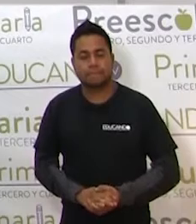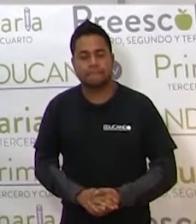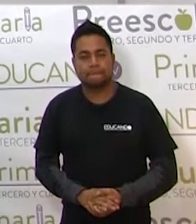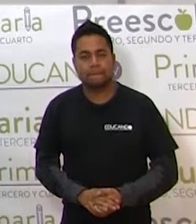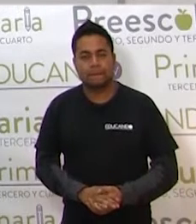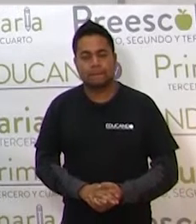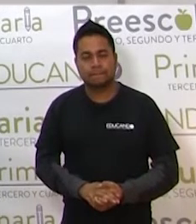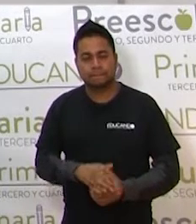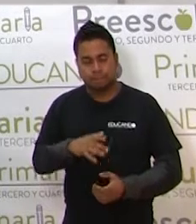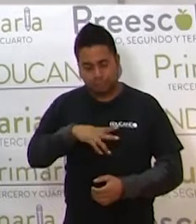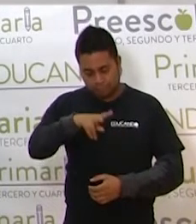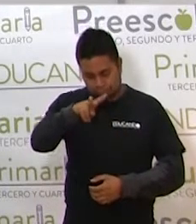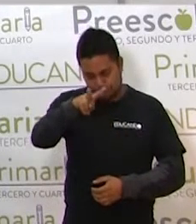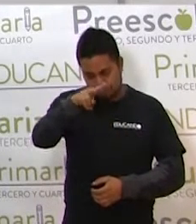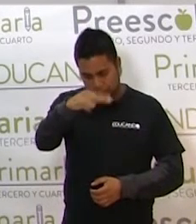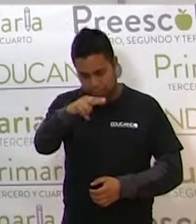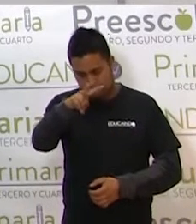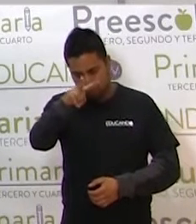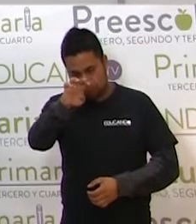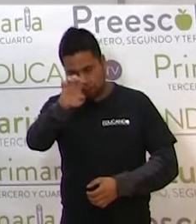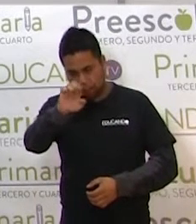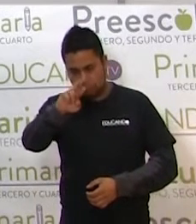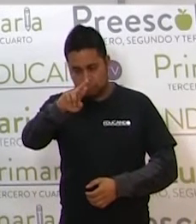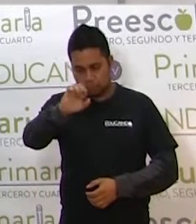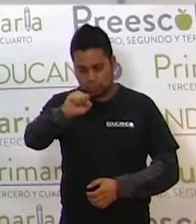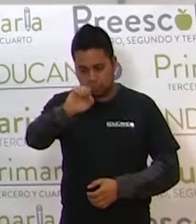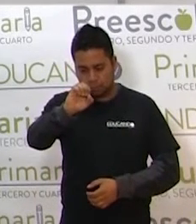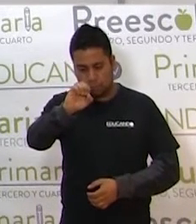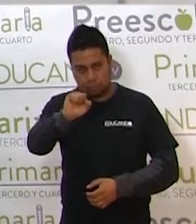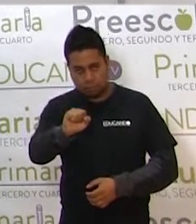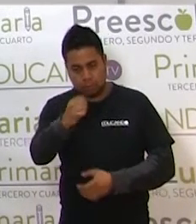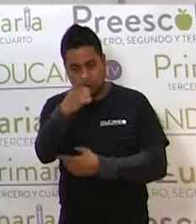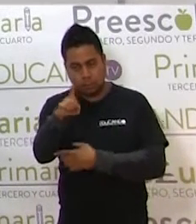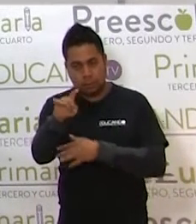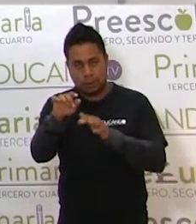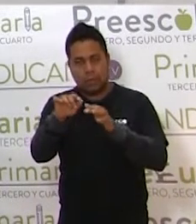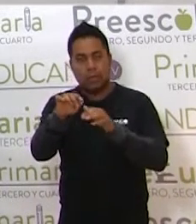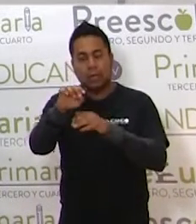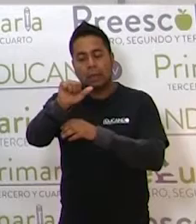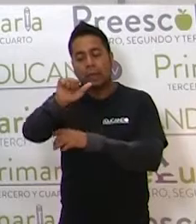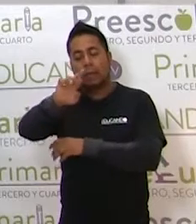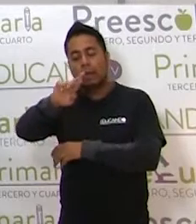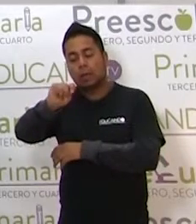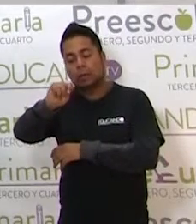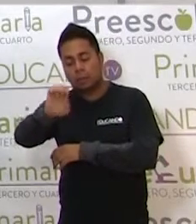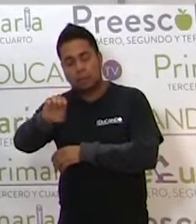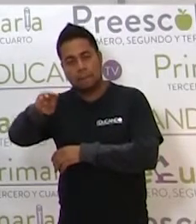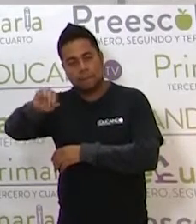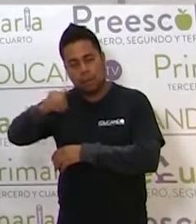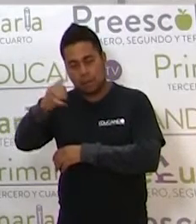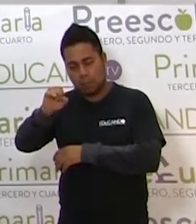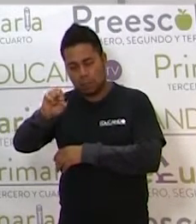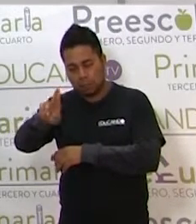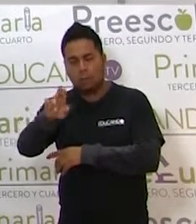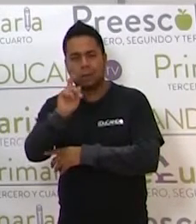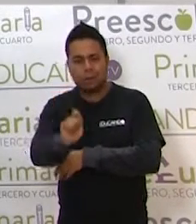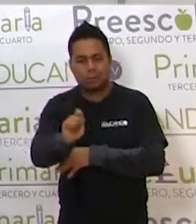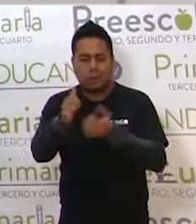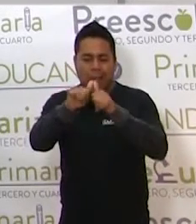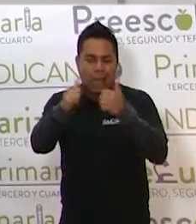d arte mayor bien